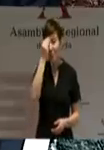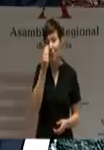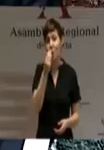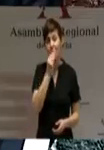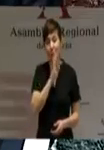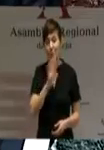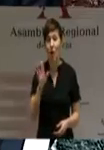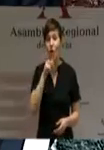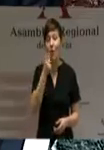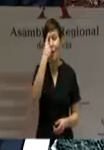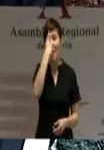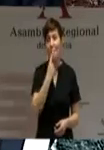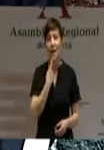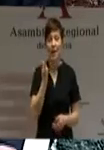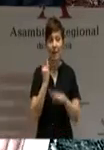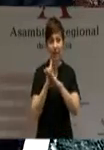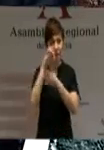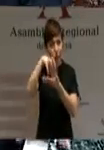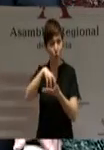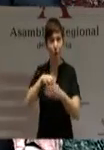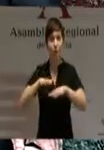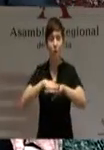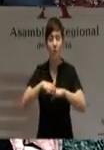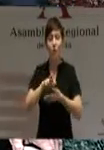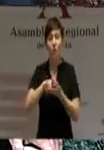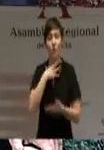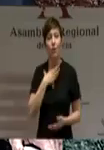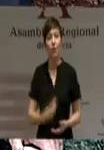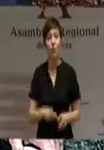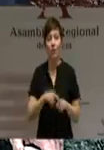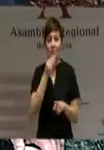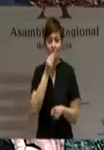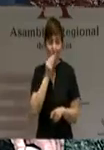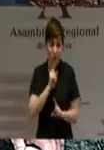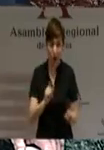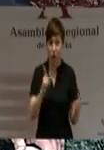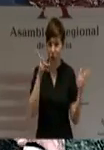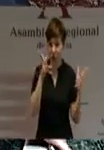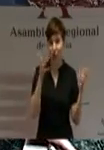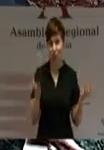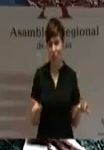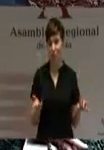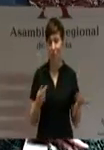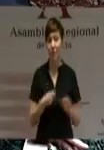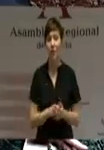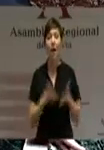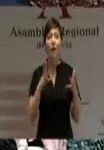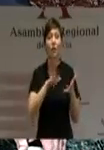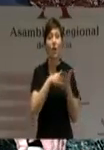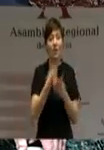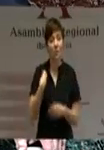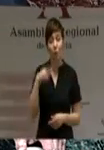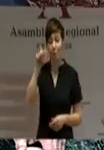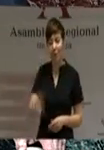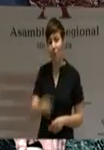buena imagen institucional y la regeneración, que esto no ocurra? ¿No es incluso mejor para los propios imputados y